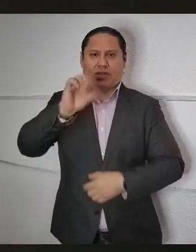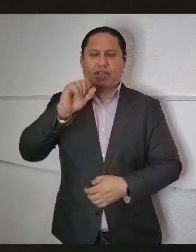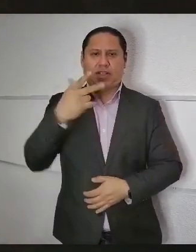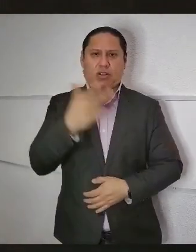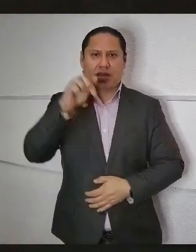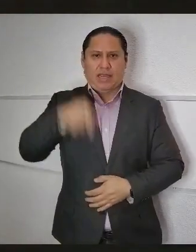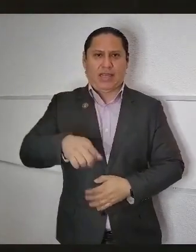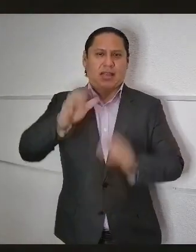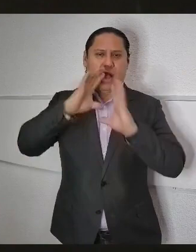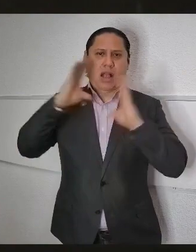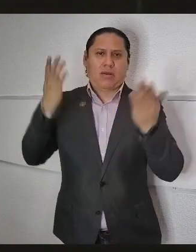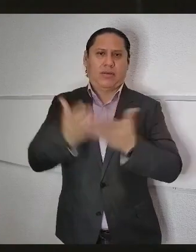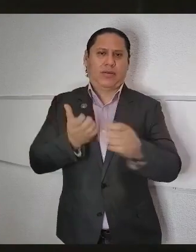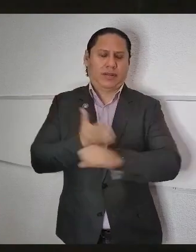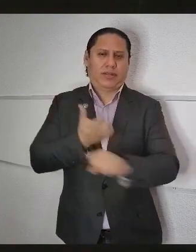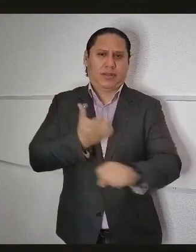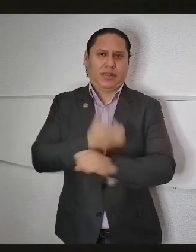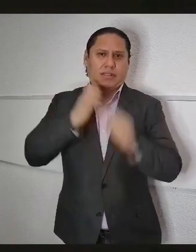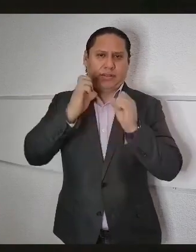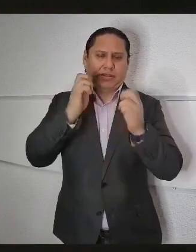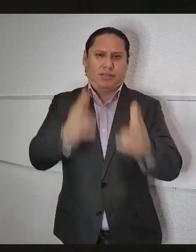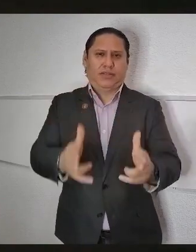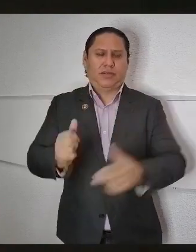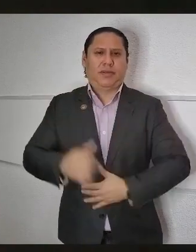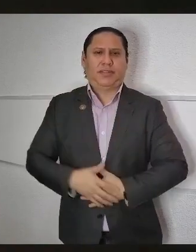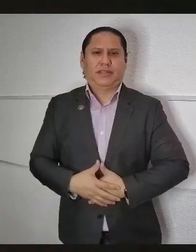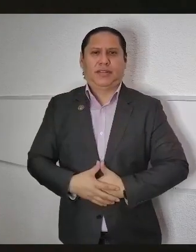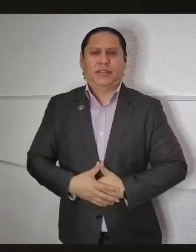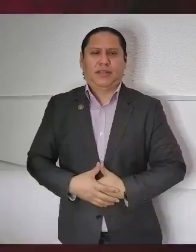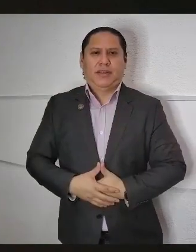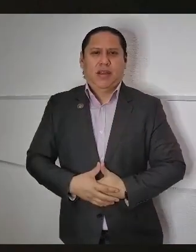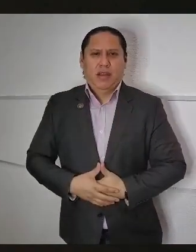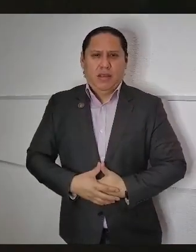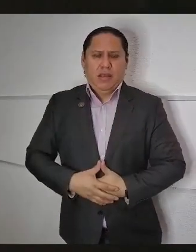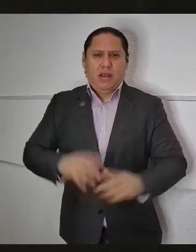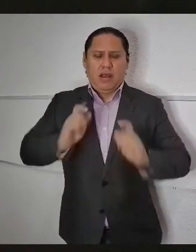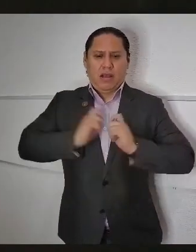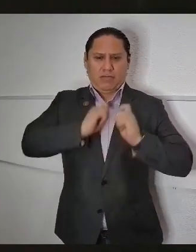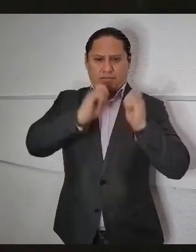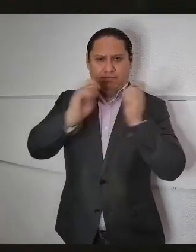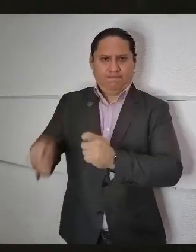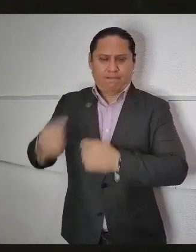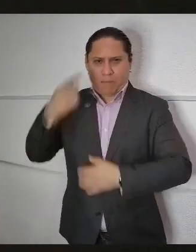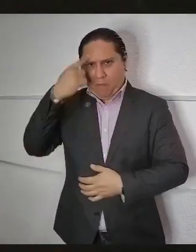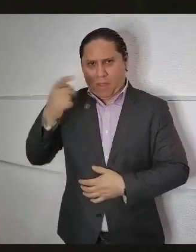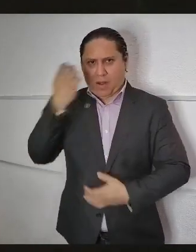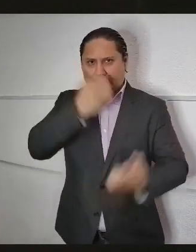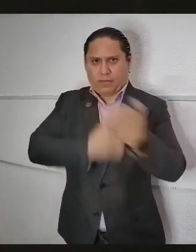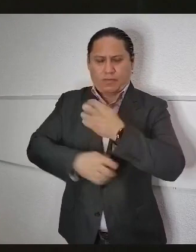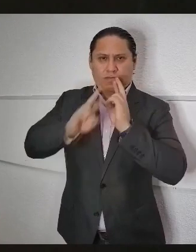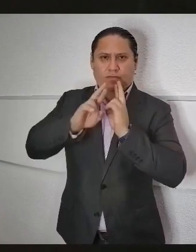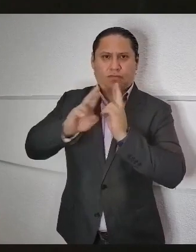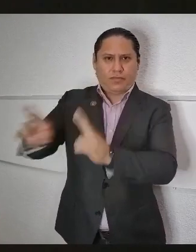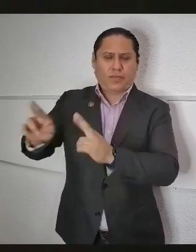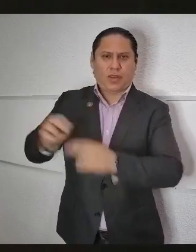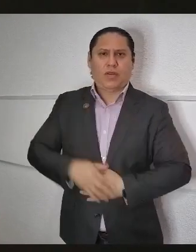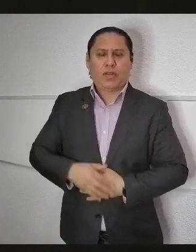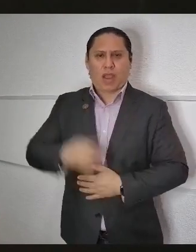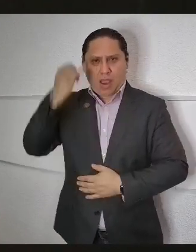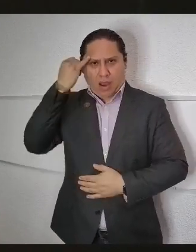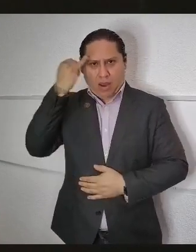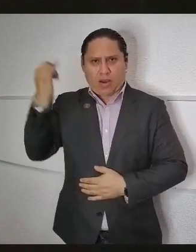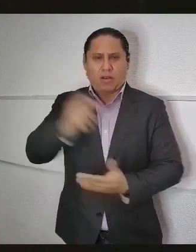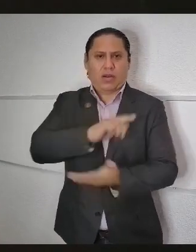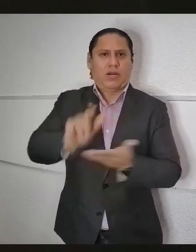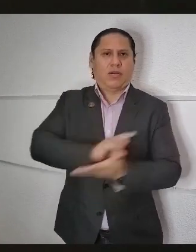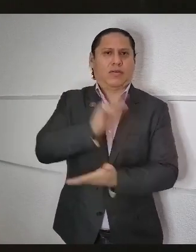68ª Legislatura del Honorable Congreso del Estado de Chiapas, le fue turnada para su estudio y dictamen la